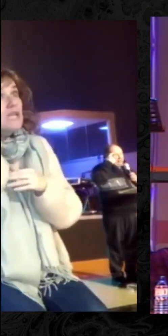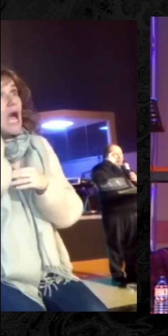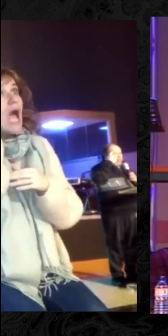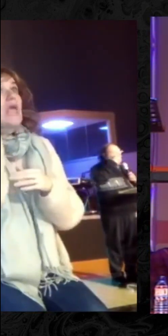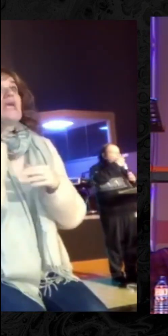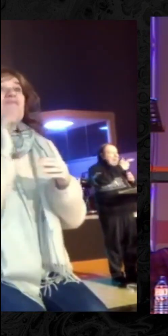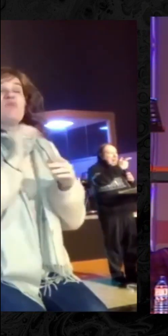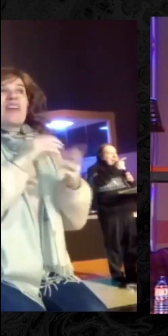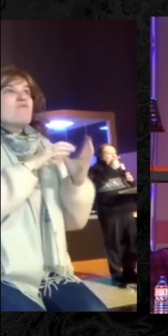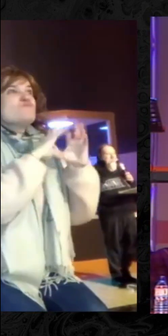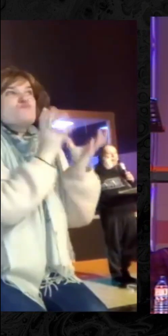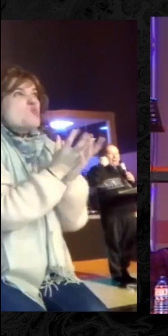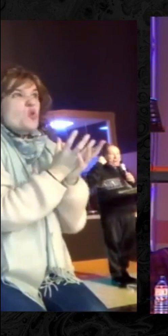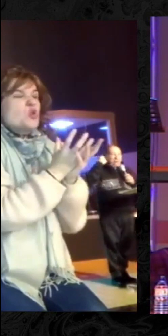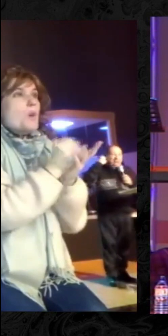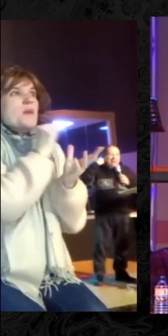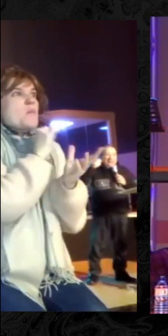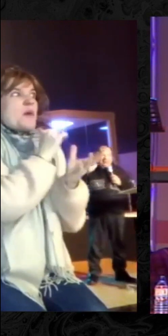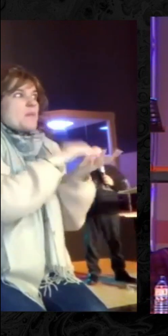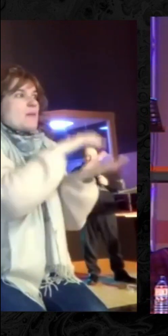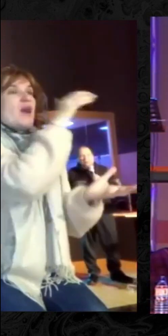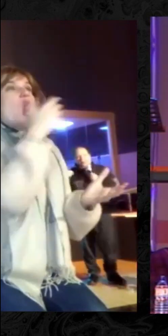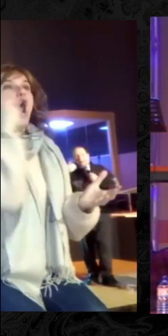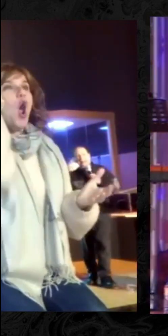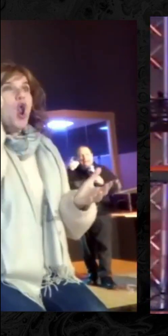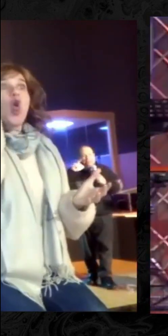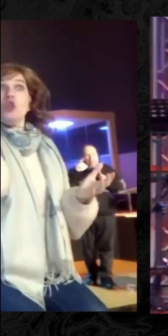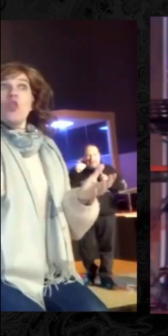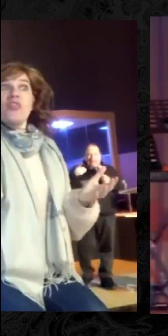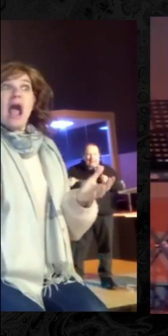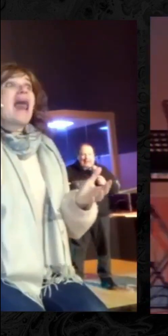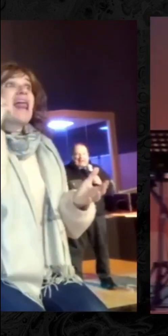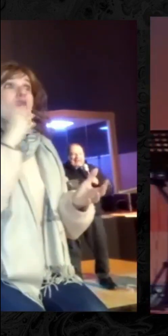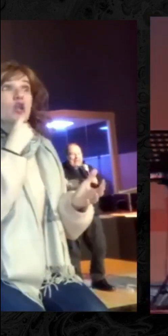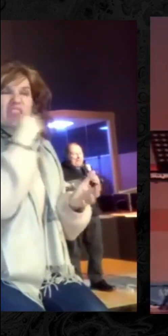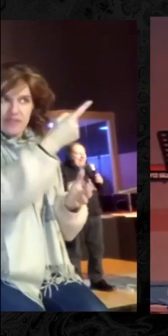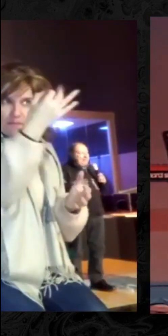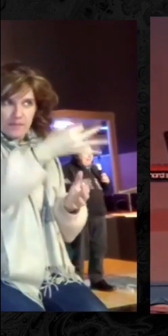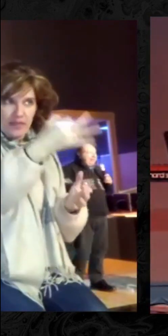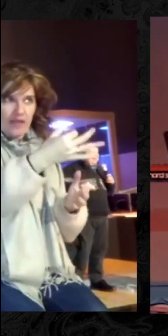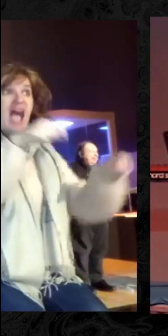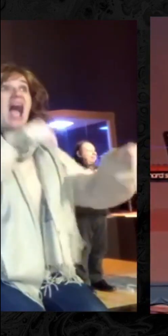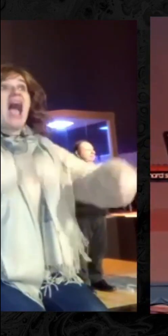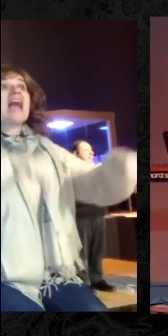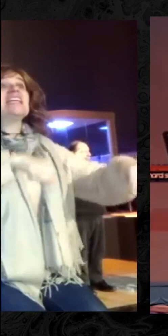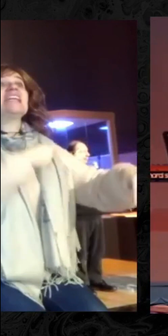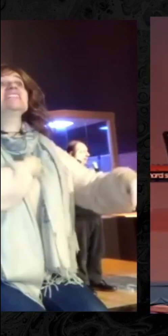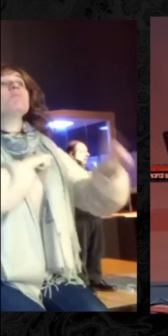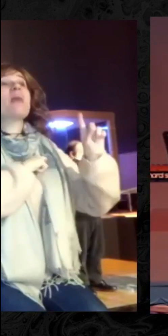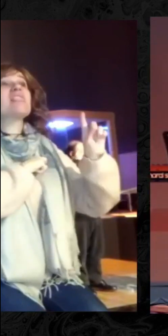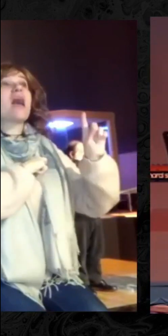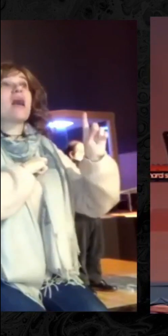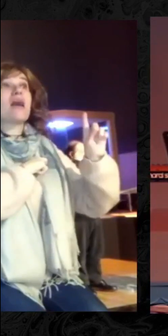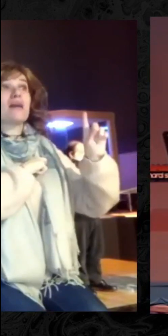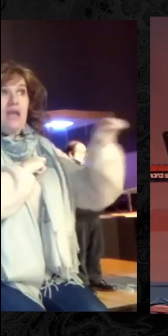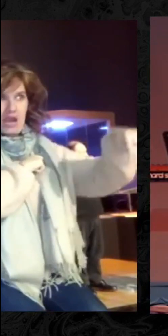Porque el otro día lo decía el Eloy no y no es broma eh No es broma aquí en España en ese país que está está